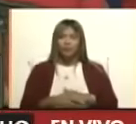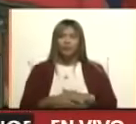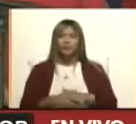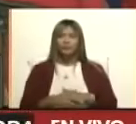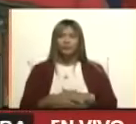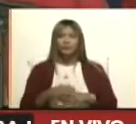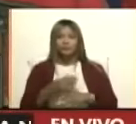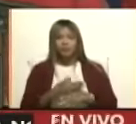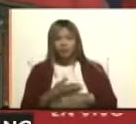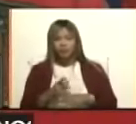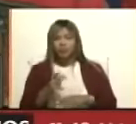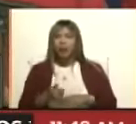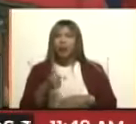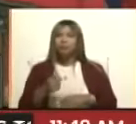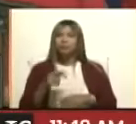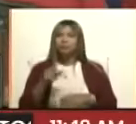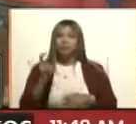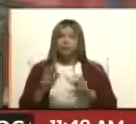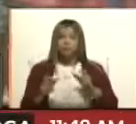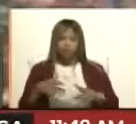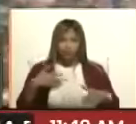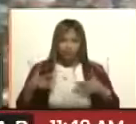poco más de personas se animaron, ¿verdad?